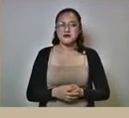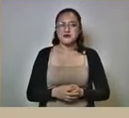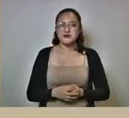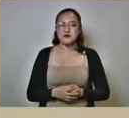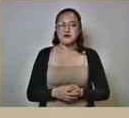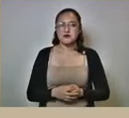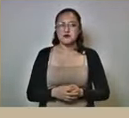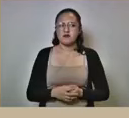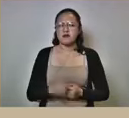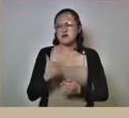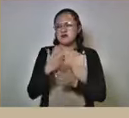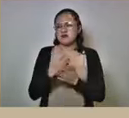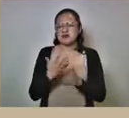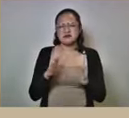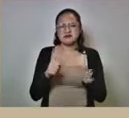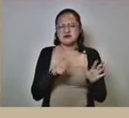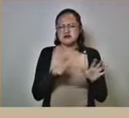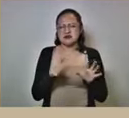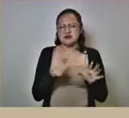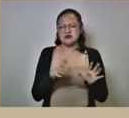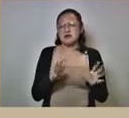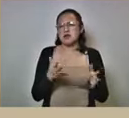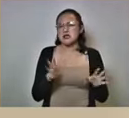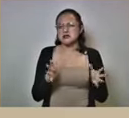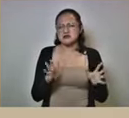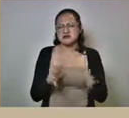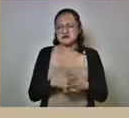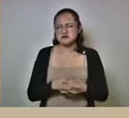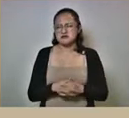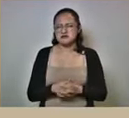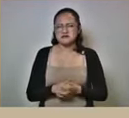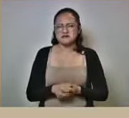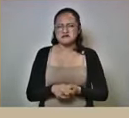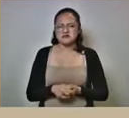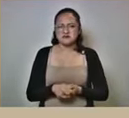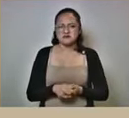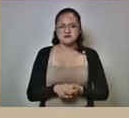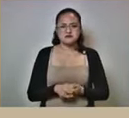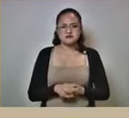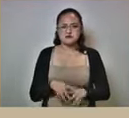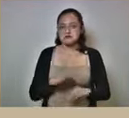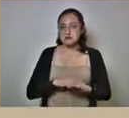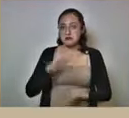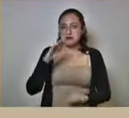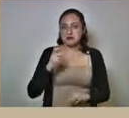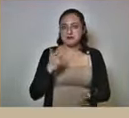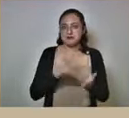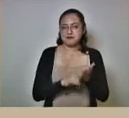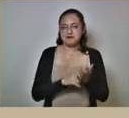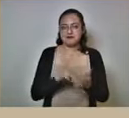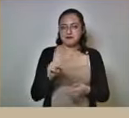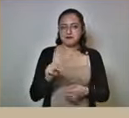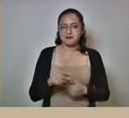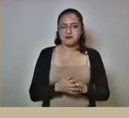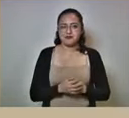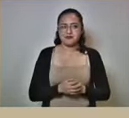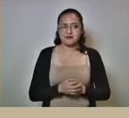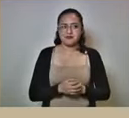menos de 600 pesos o alrededor de 600 pesos, no más de 600 pesos,